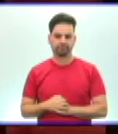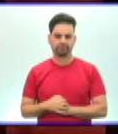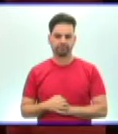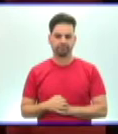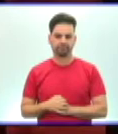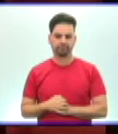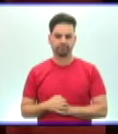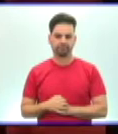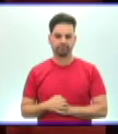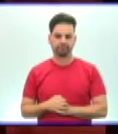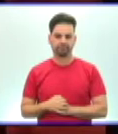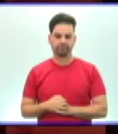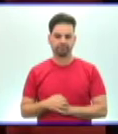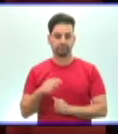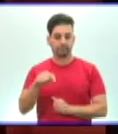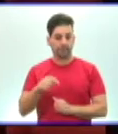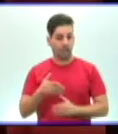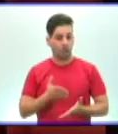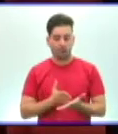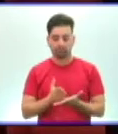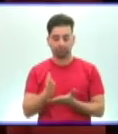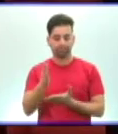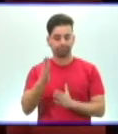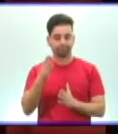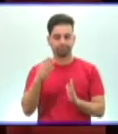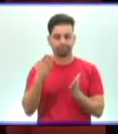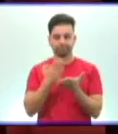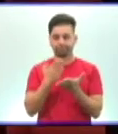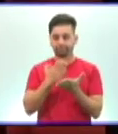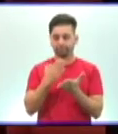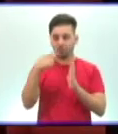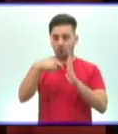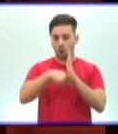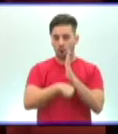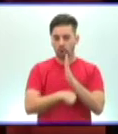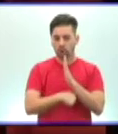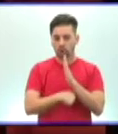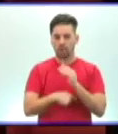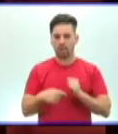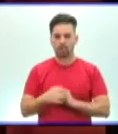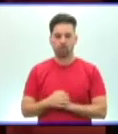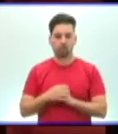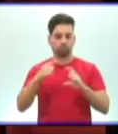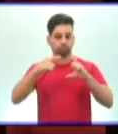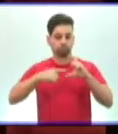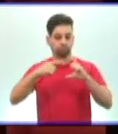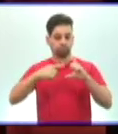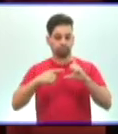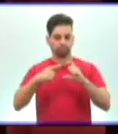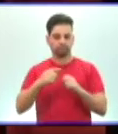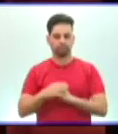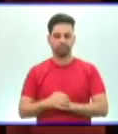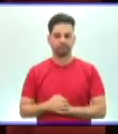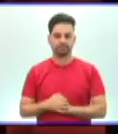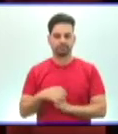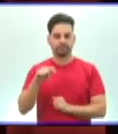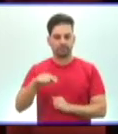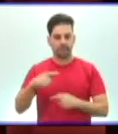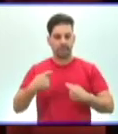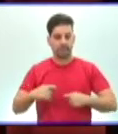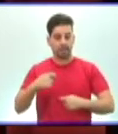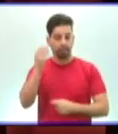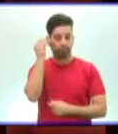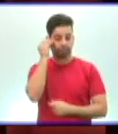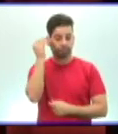entonces en este recorrido, en esta consolidación de los principales elementos del conocimiento que debemos reafirmar en este